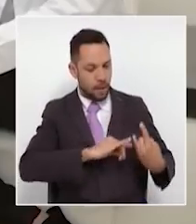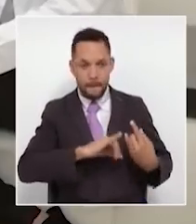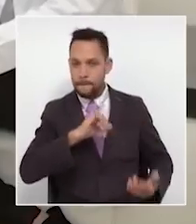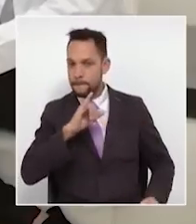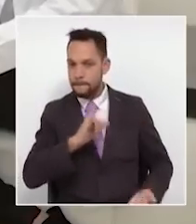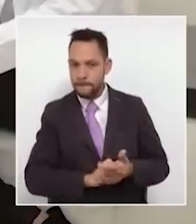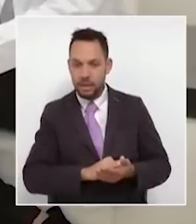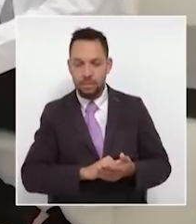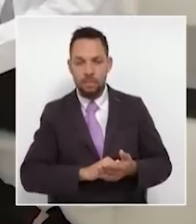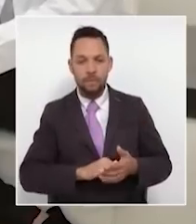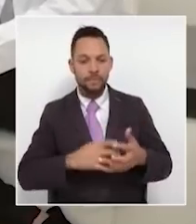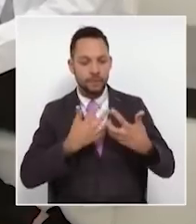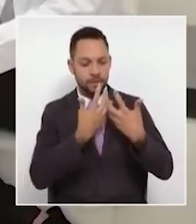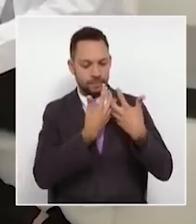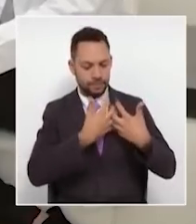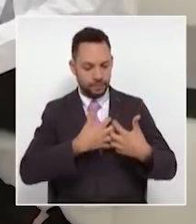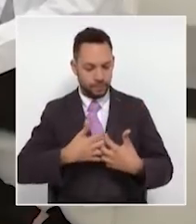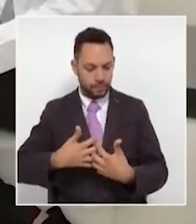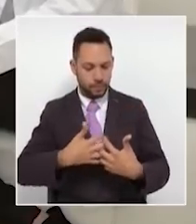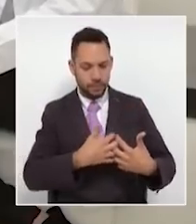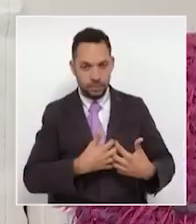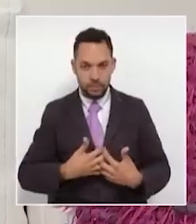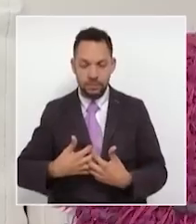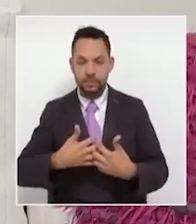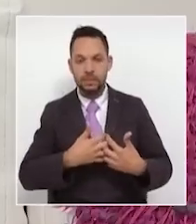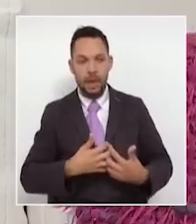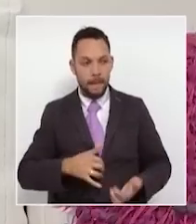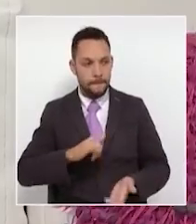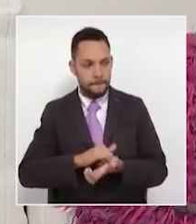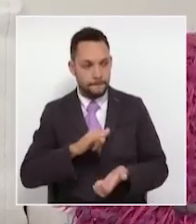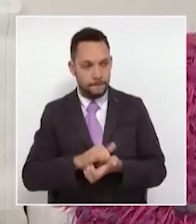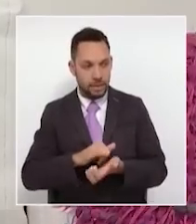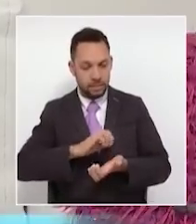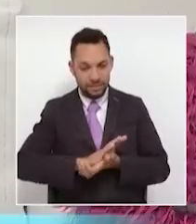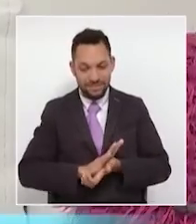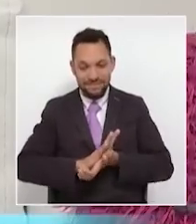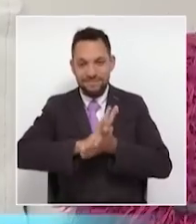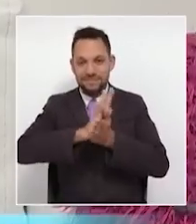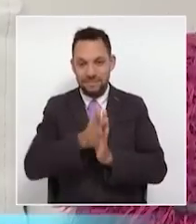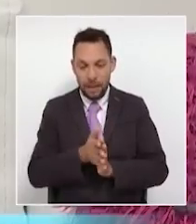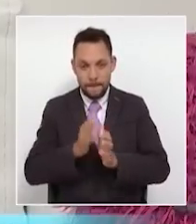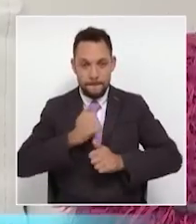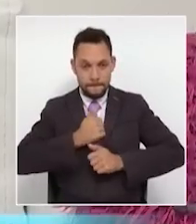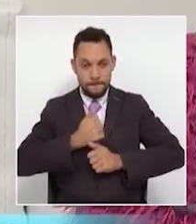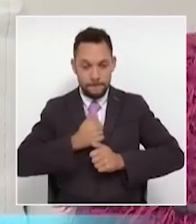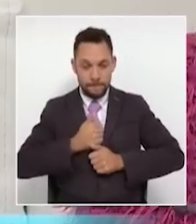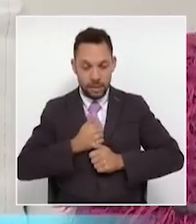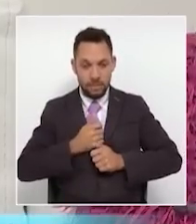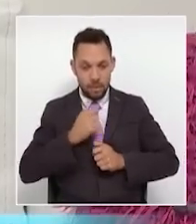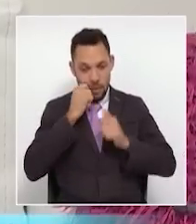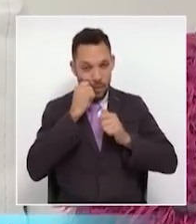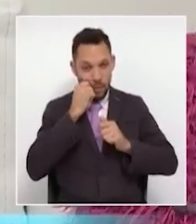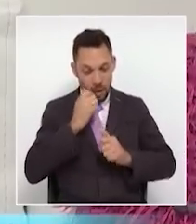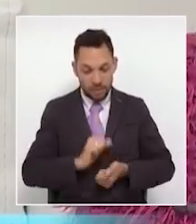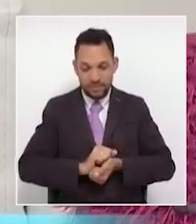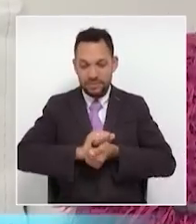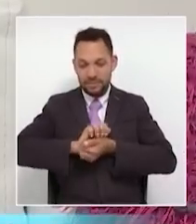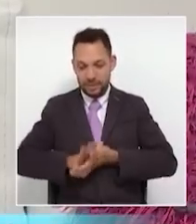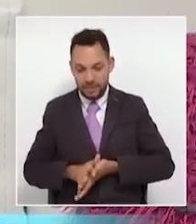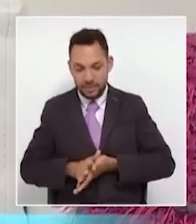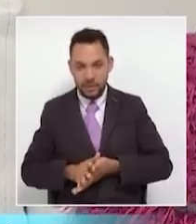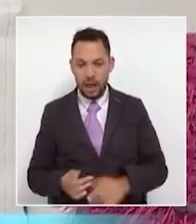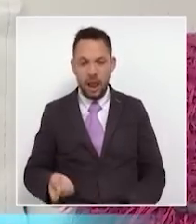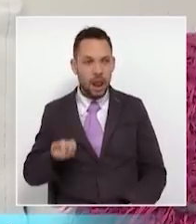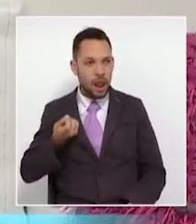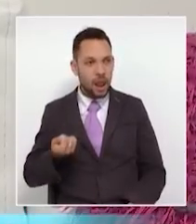unos anticuerpos que van a atacar al nuestro a nuestro mismo cuerpo estos microorganismos y estas sustancias